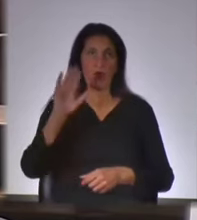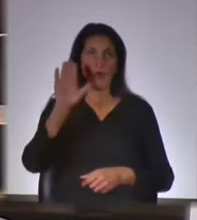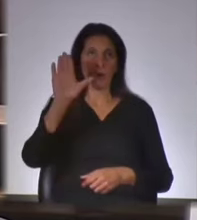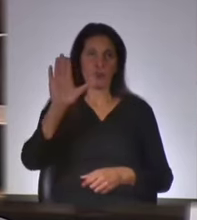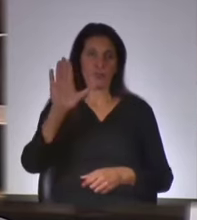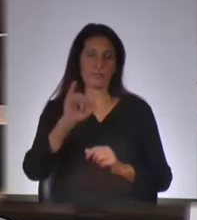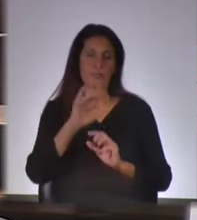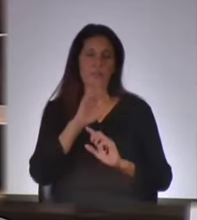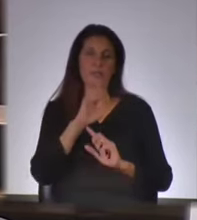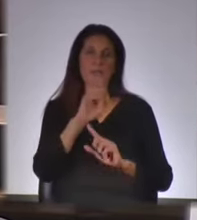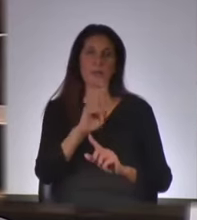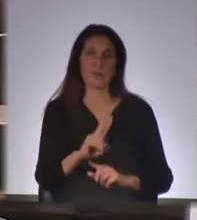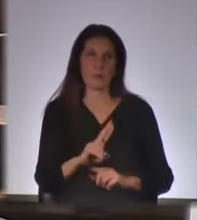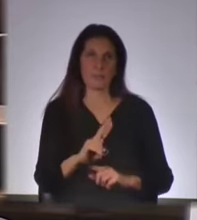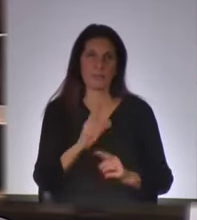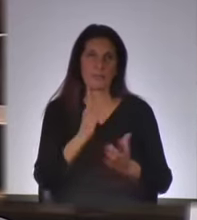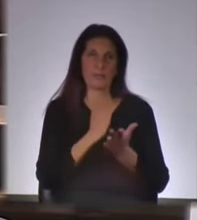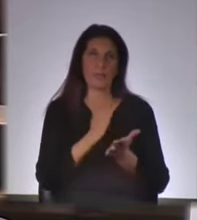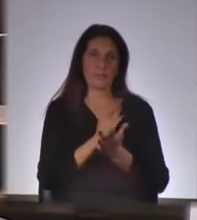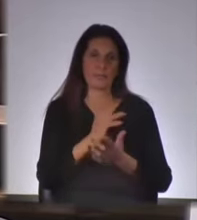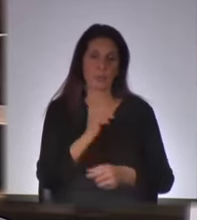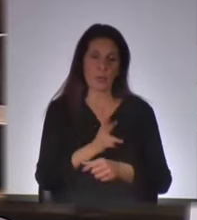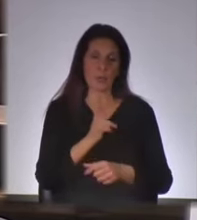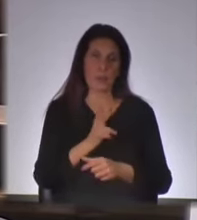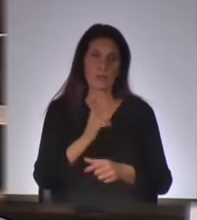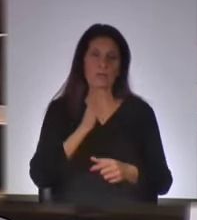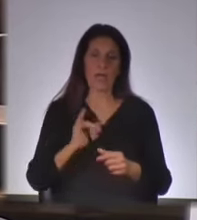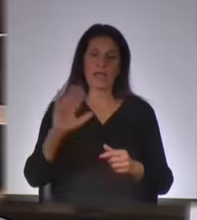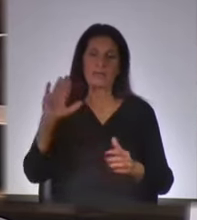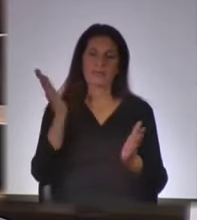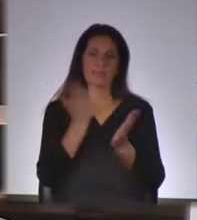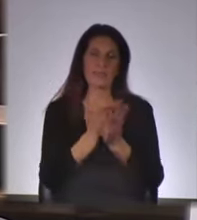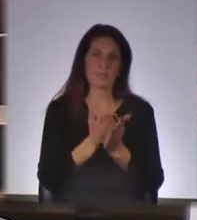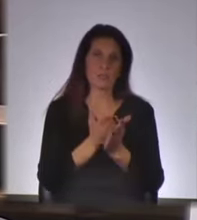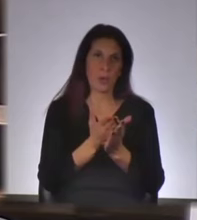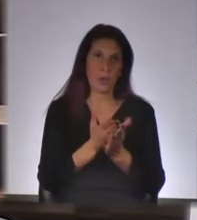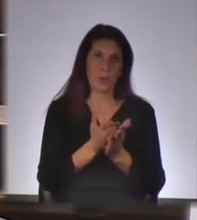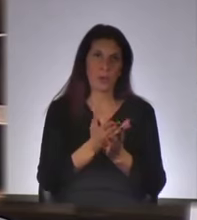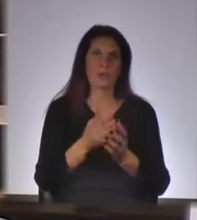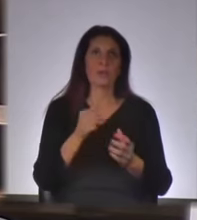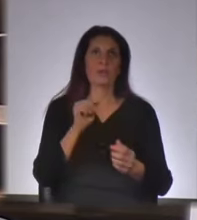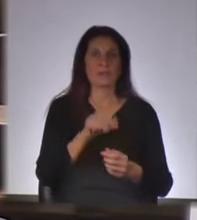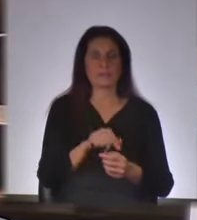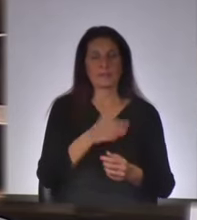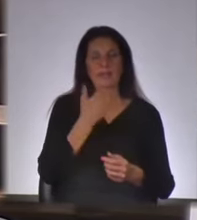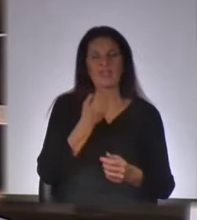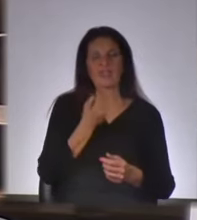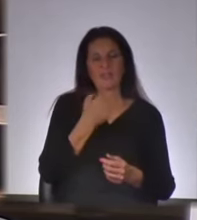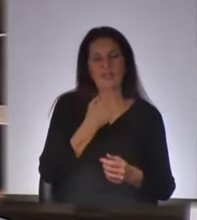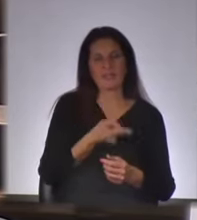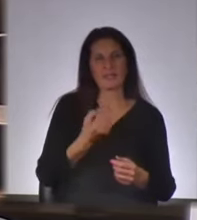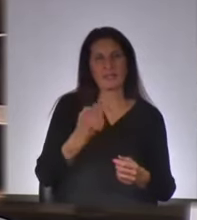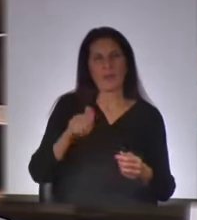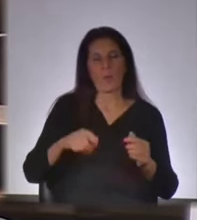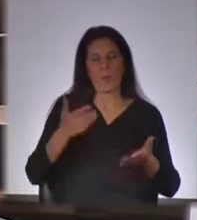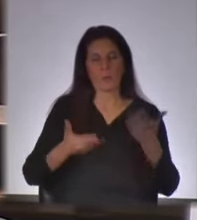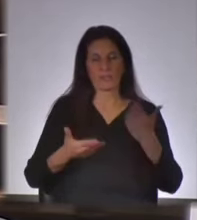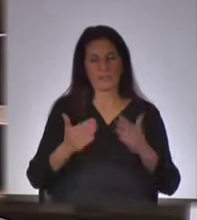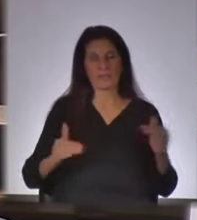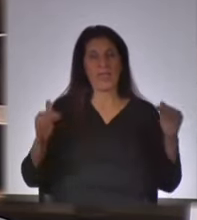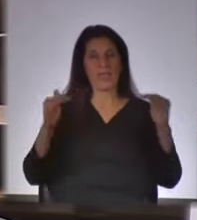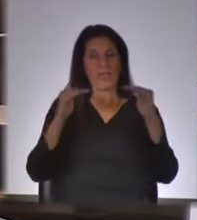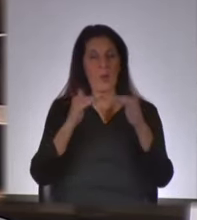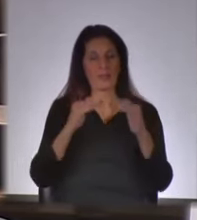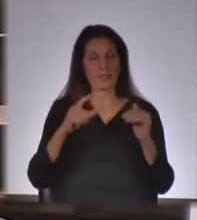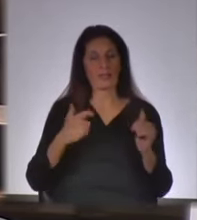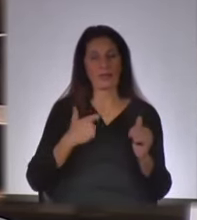de derechos humanos define qué tipo de sociedad y personas somos habla sobre qué entendemos por justicia por tolerancia por igualdad por cohesión